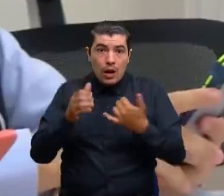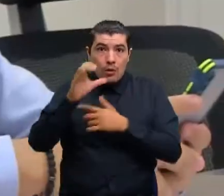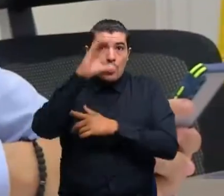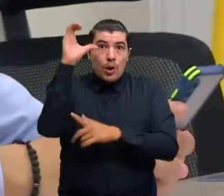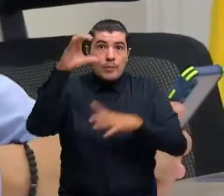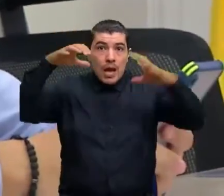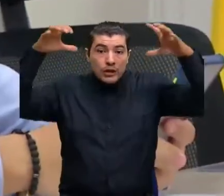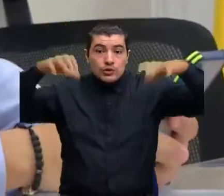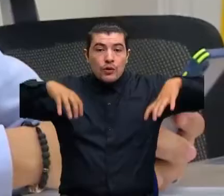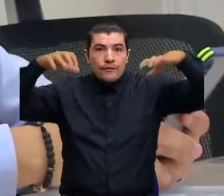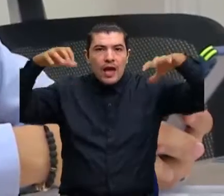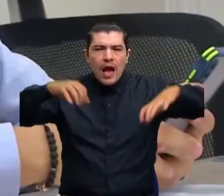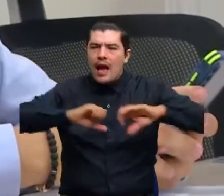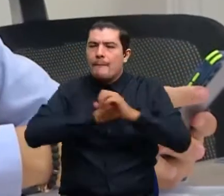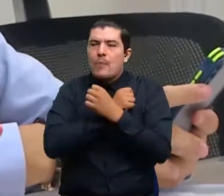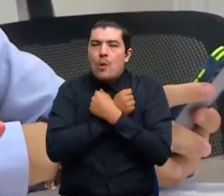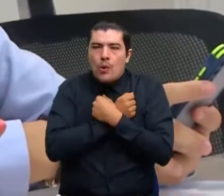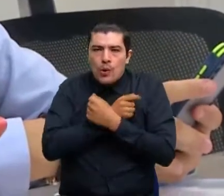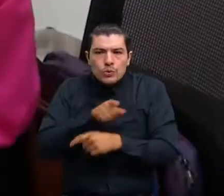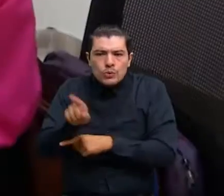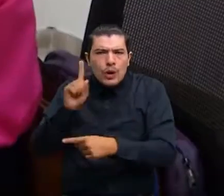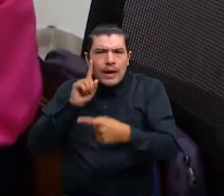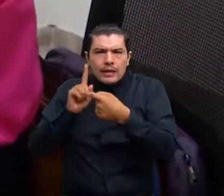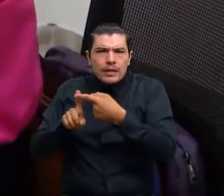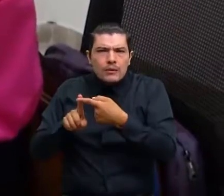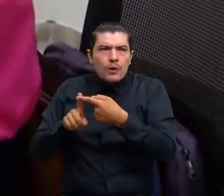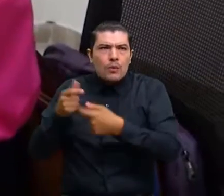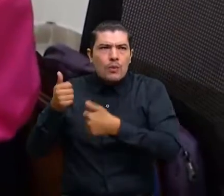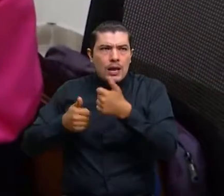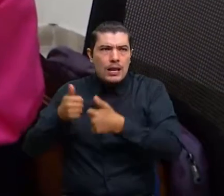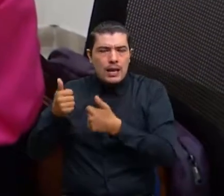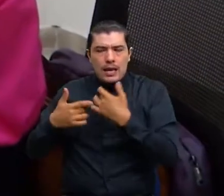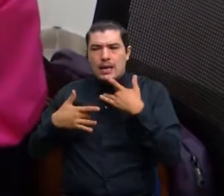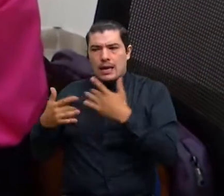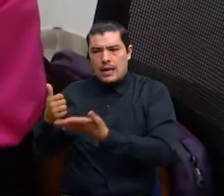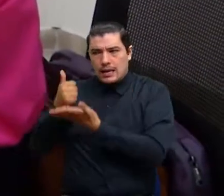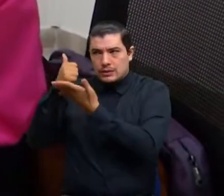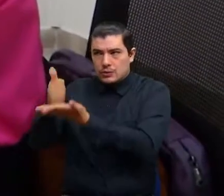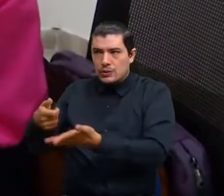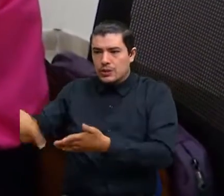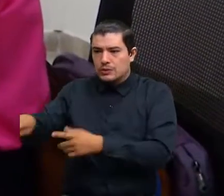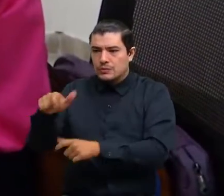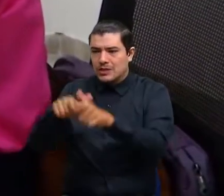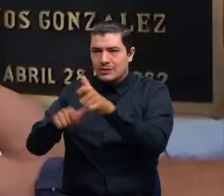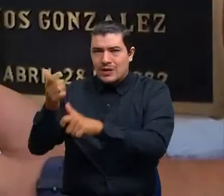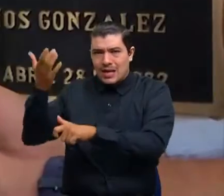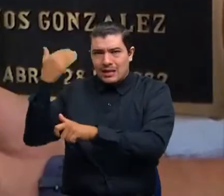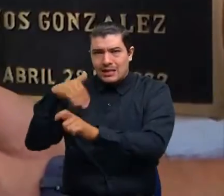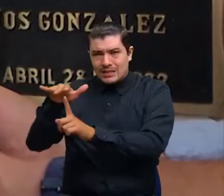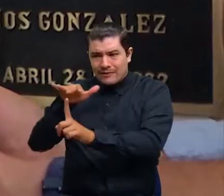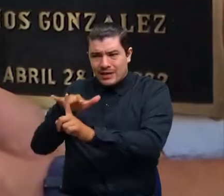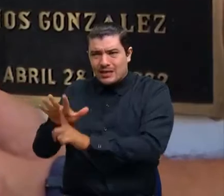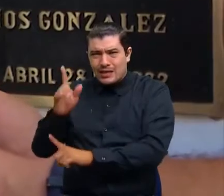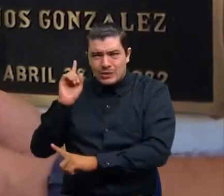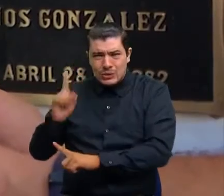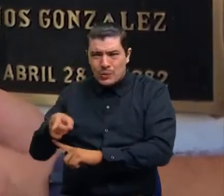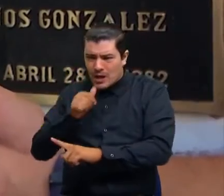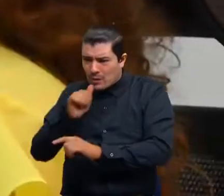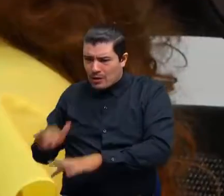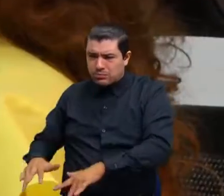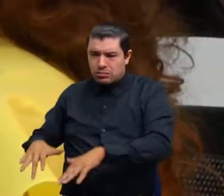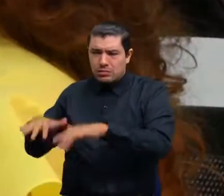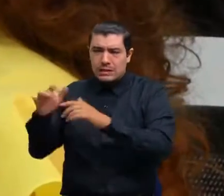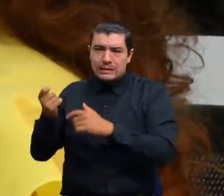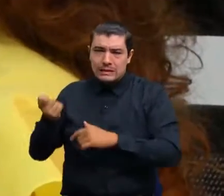el propósito de este banquete es ayudar especialmente a las personas que han salido damnificadas por la ola invernal